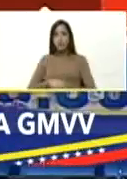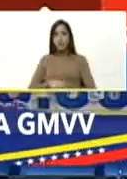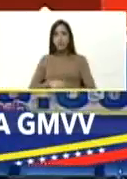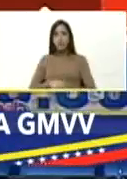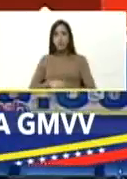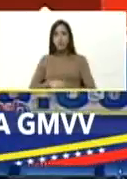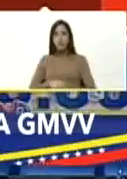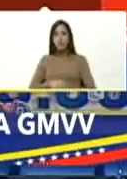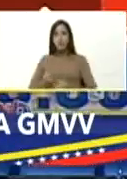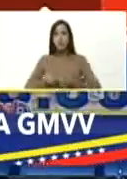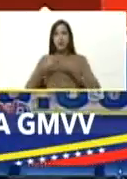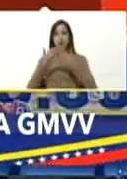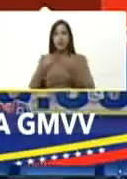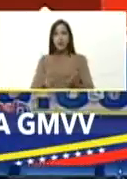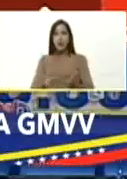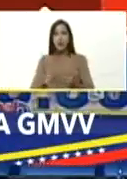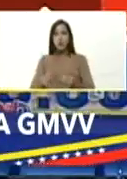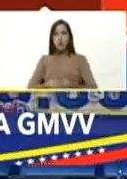entregamos